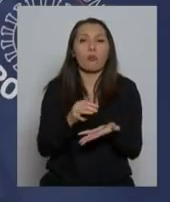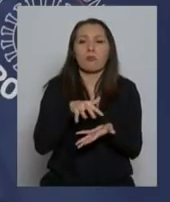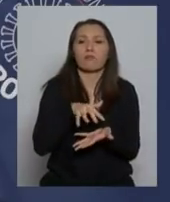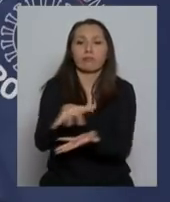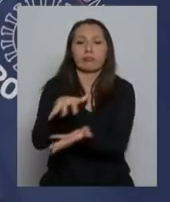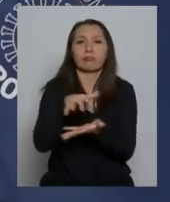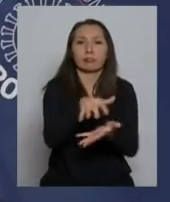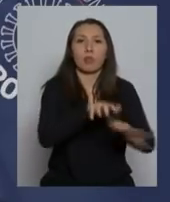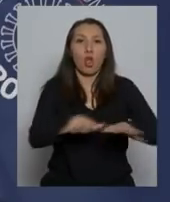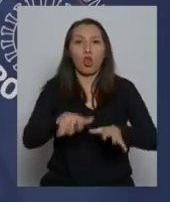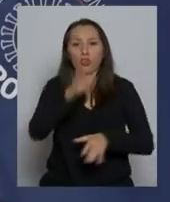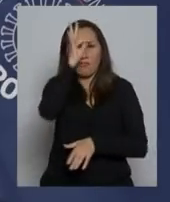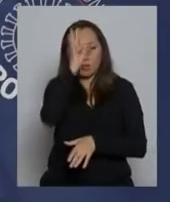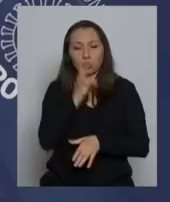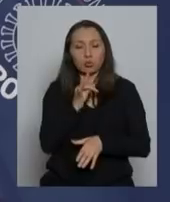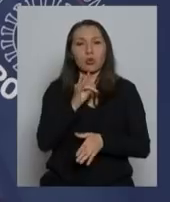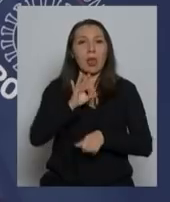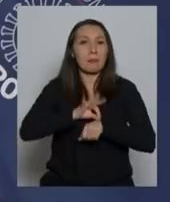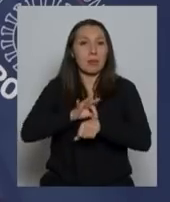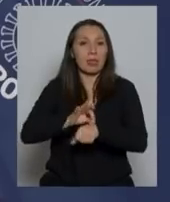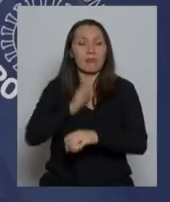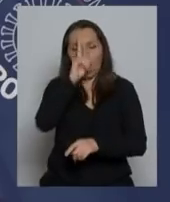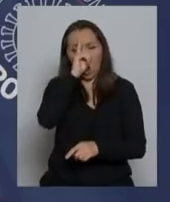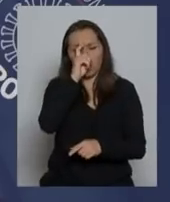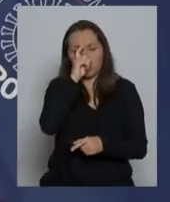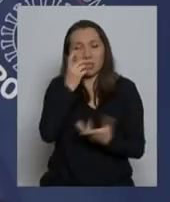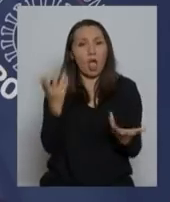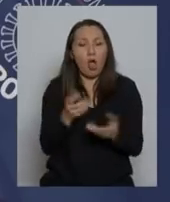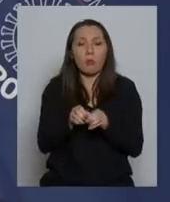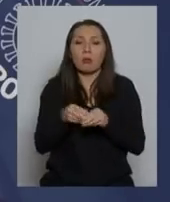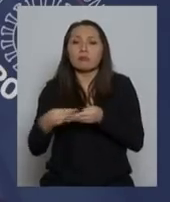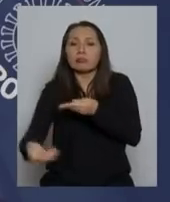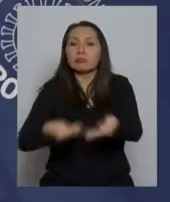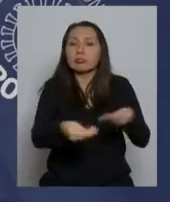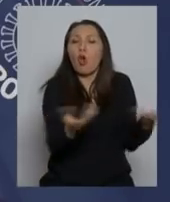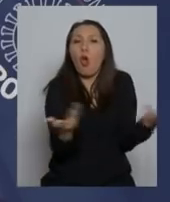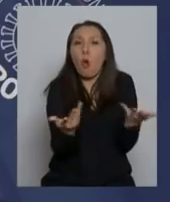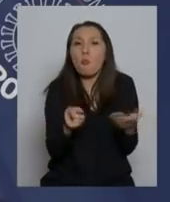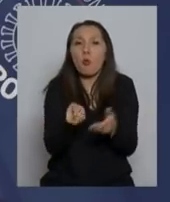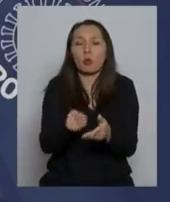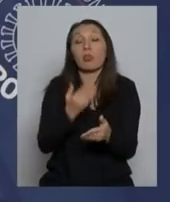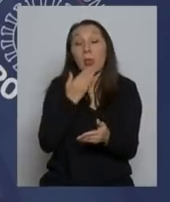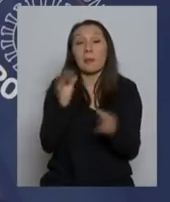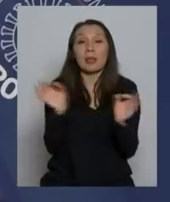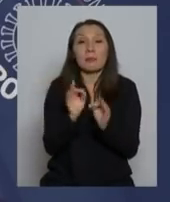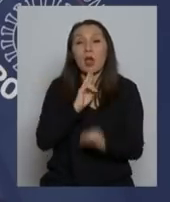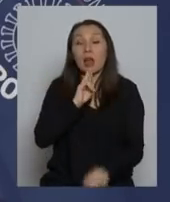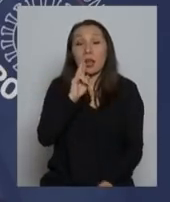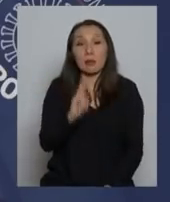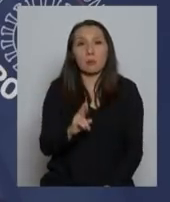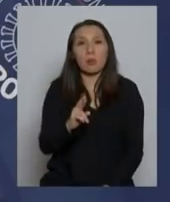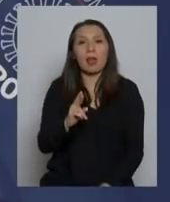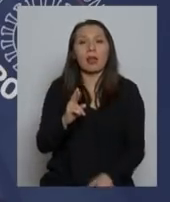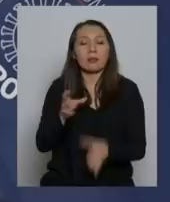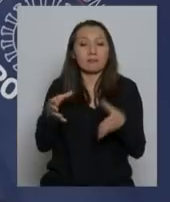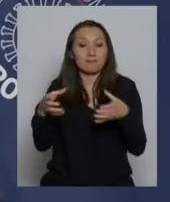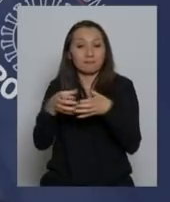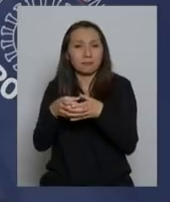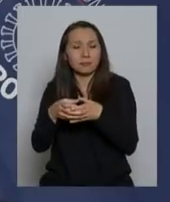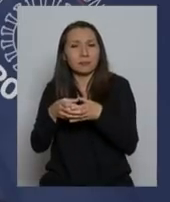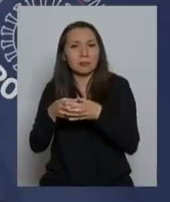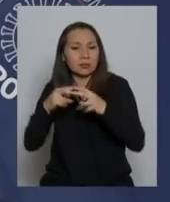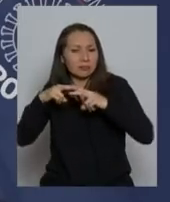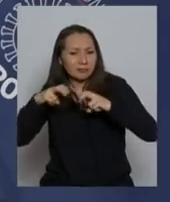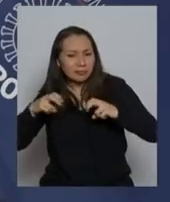los insumos para el personal médico que llegan a los hospitales, que le había consultado una colega, y también precisar sobre su respuesta a infectología, si